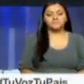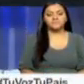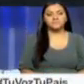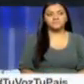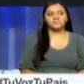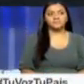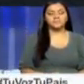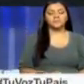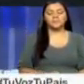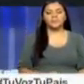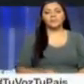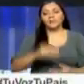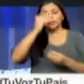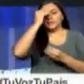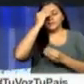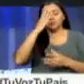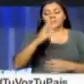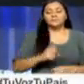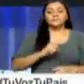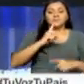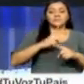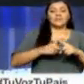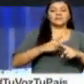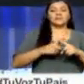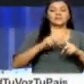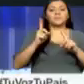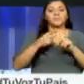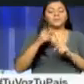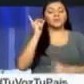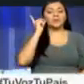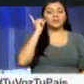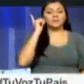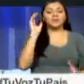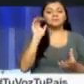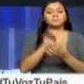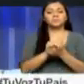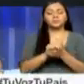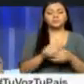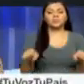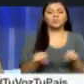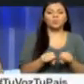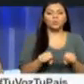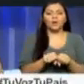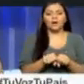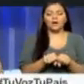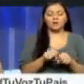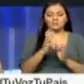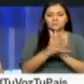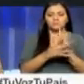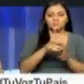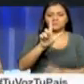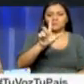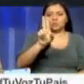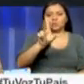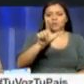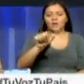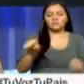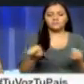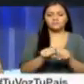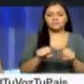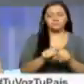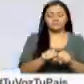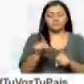Bien, y ahora les contamos que la ex primera dama de Brasil, esposa del expresidente Luis Ignacio Lula da Silva, falleció.